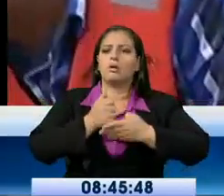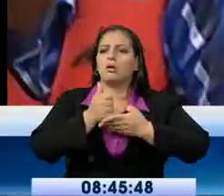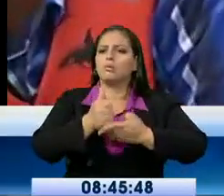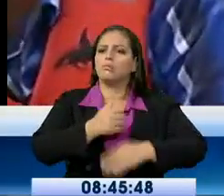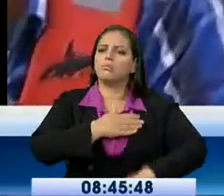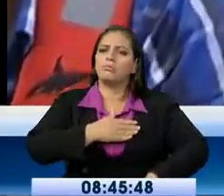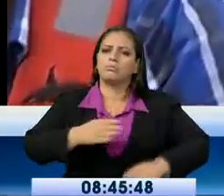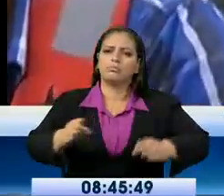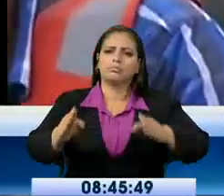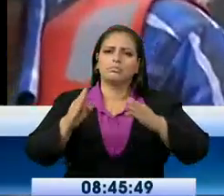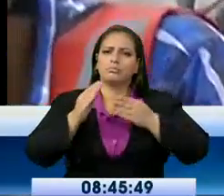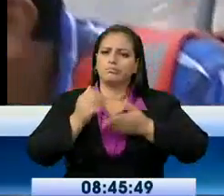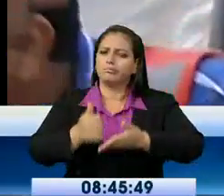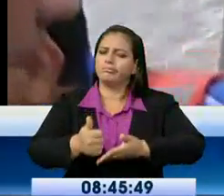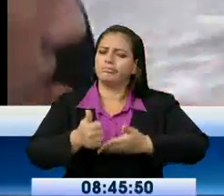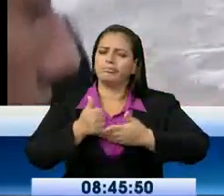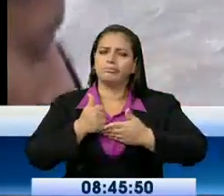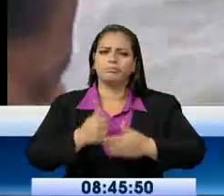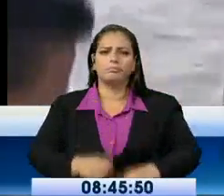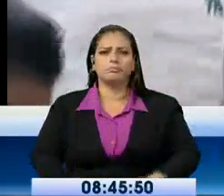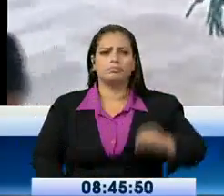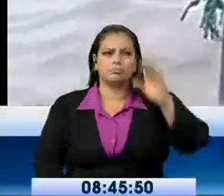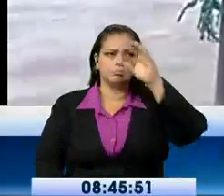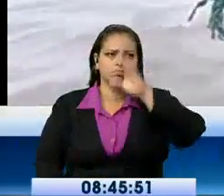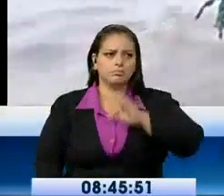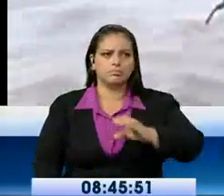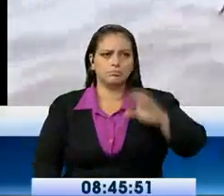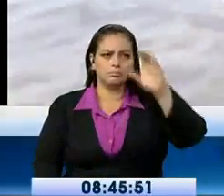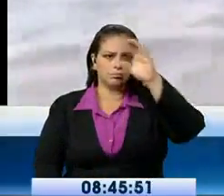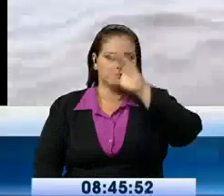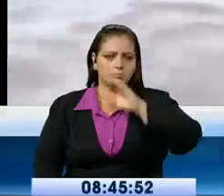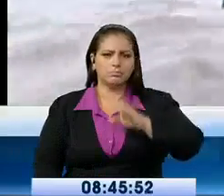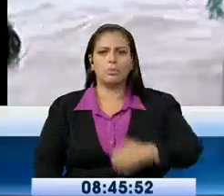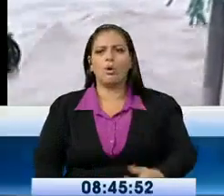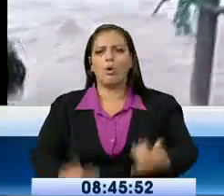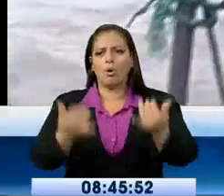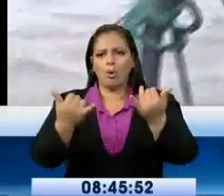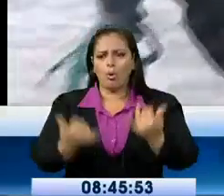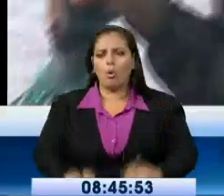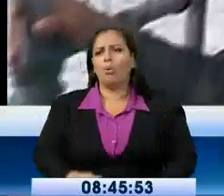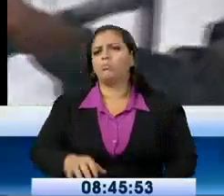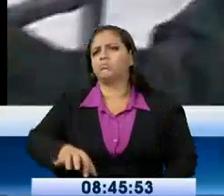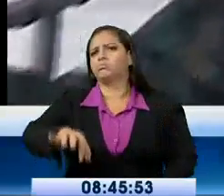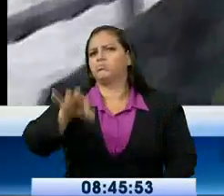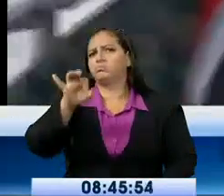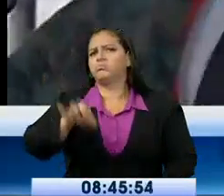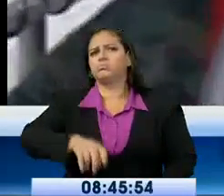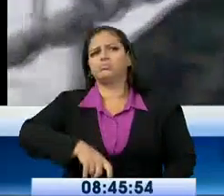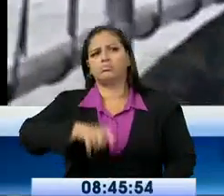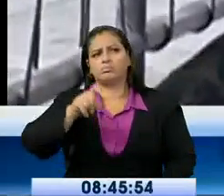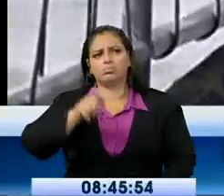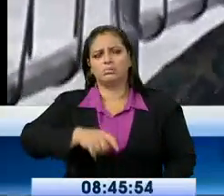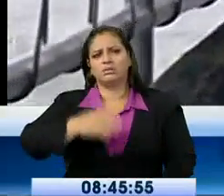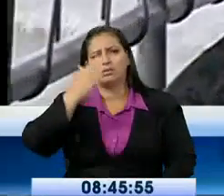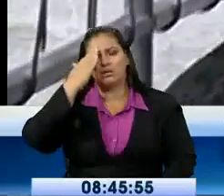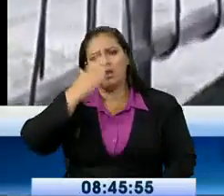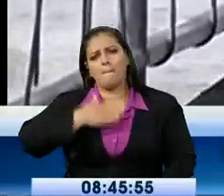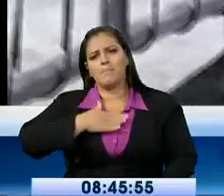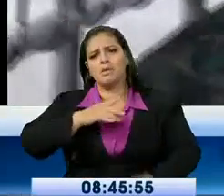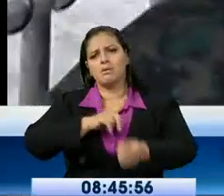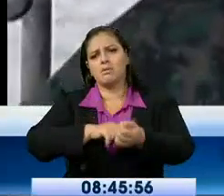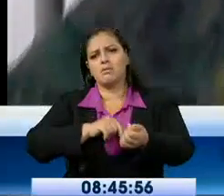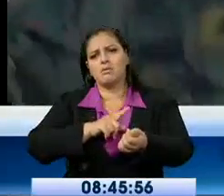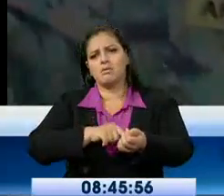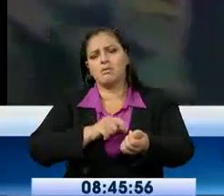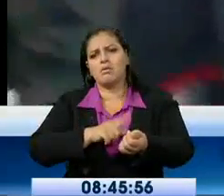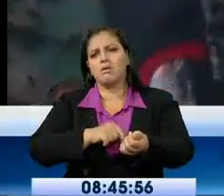y se plieguen en esta búsqueda. Mañana, hoy tenemos que encontrarlo. Hoy sus fuerzas están débiles. Ayer se dio la alarma,